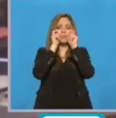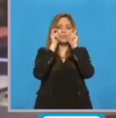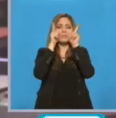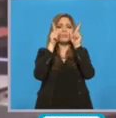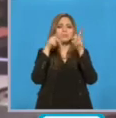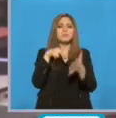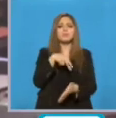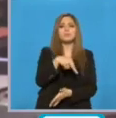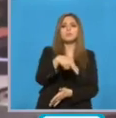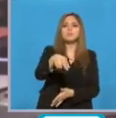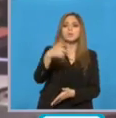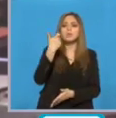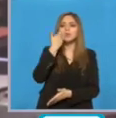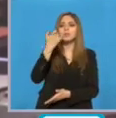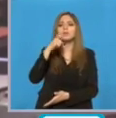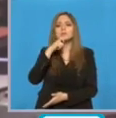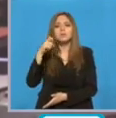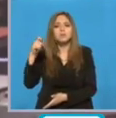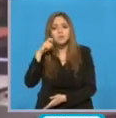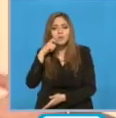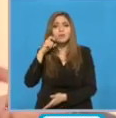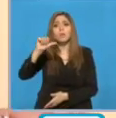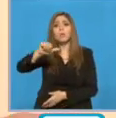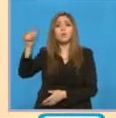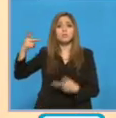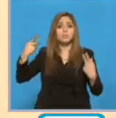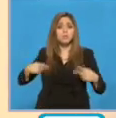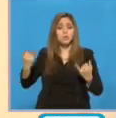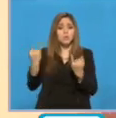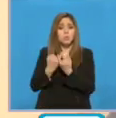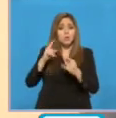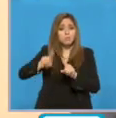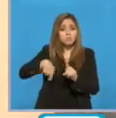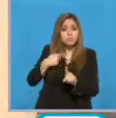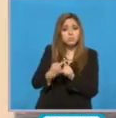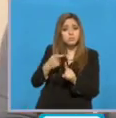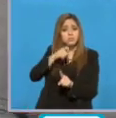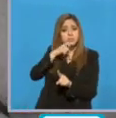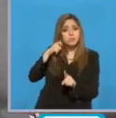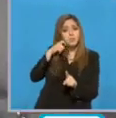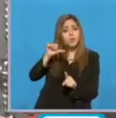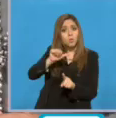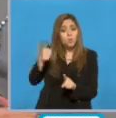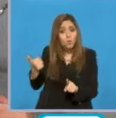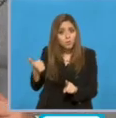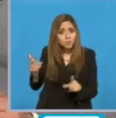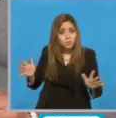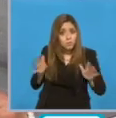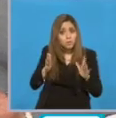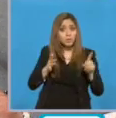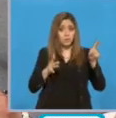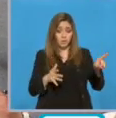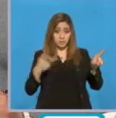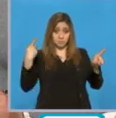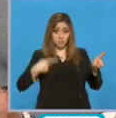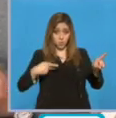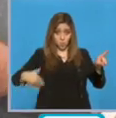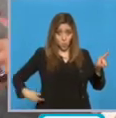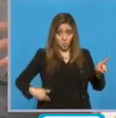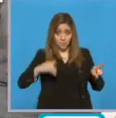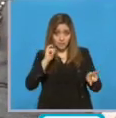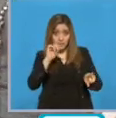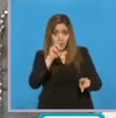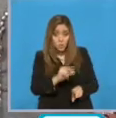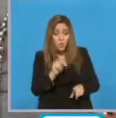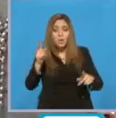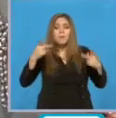tener sexo y a veces cometiendo un abuso sexual. Pero imagínate, desde el punto de vista legal, ¿es culpable o no la persona que de Eso manera está